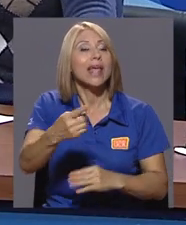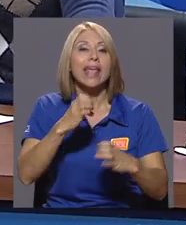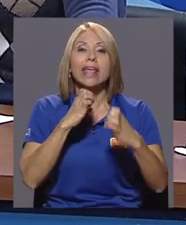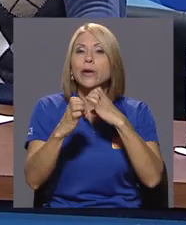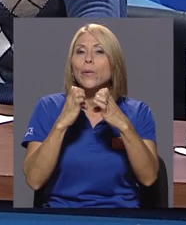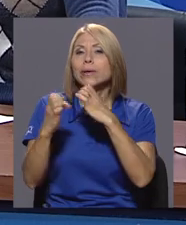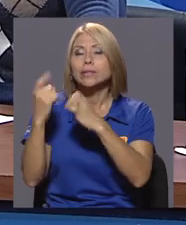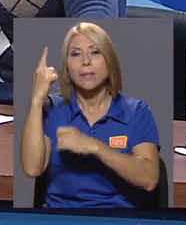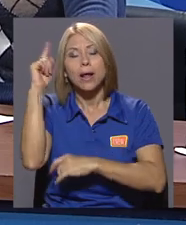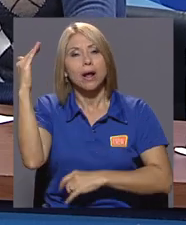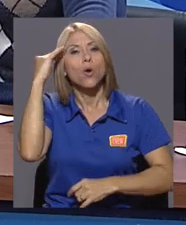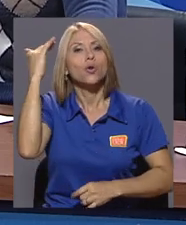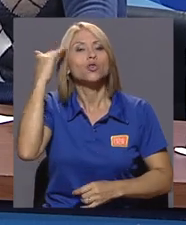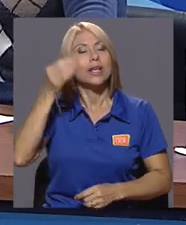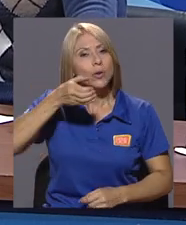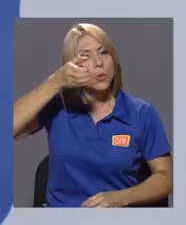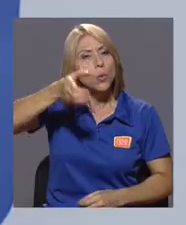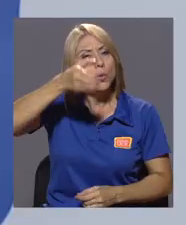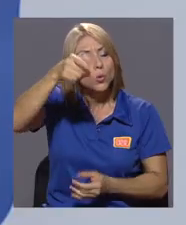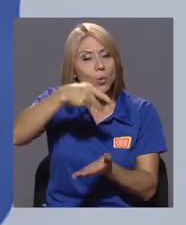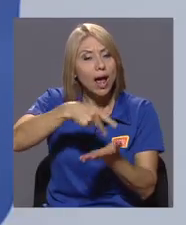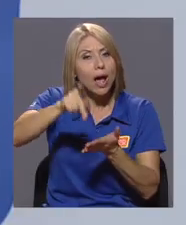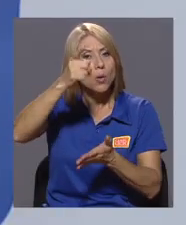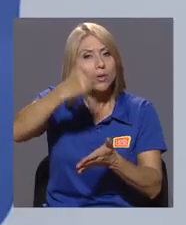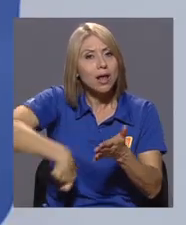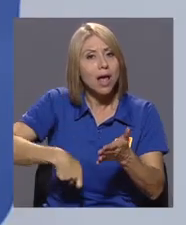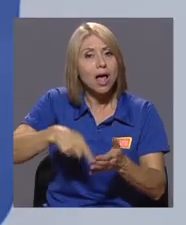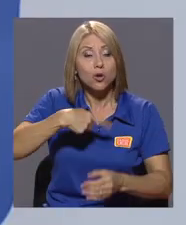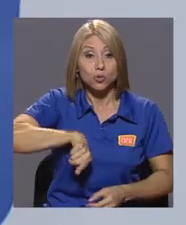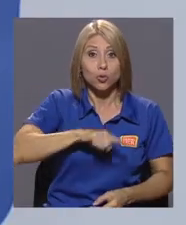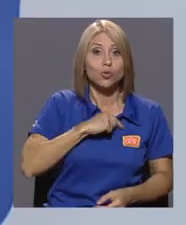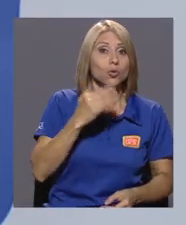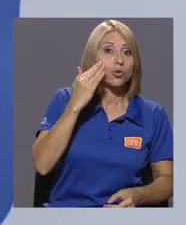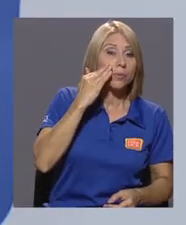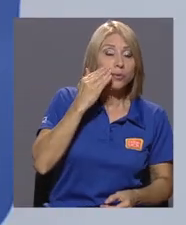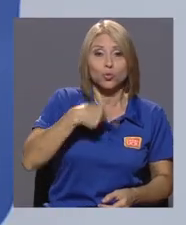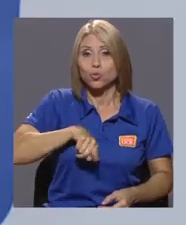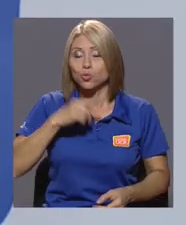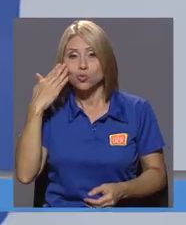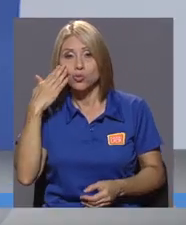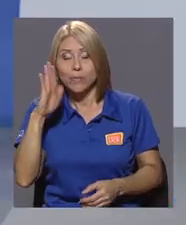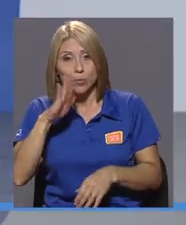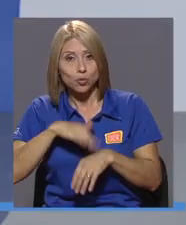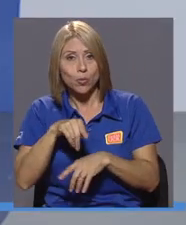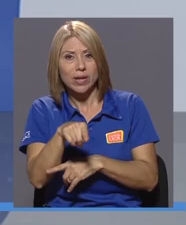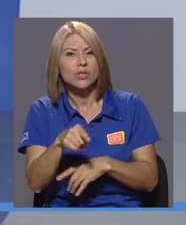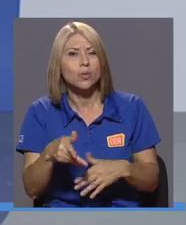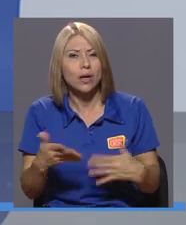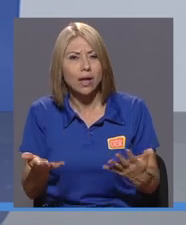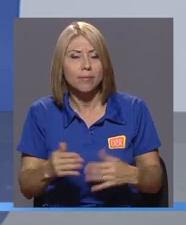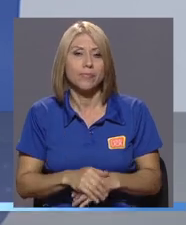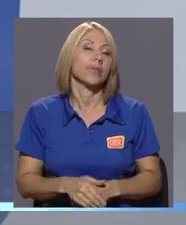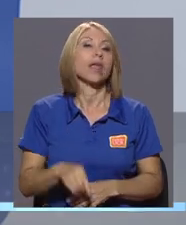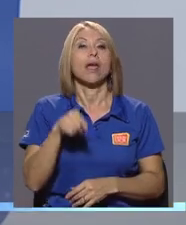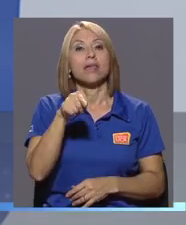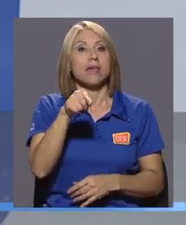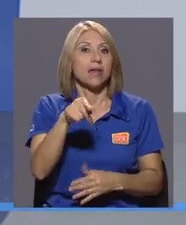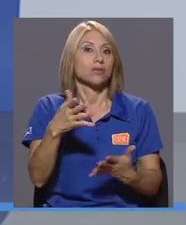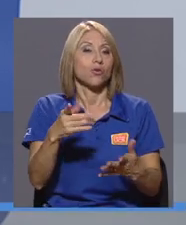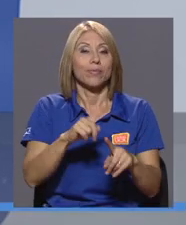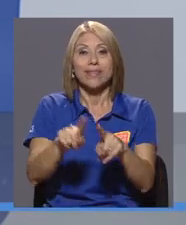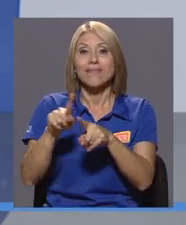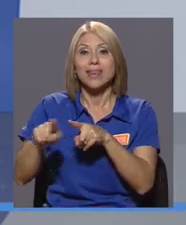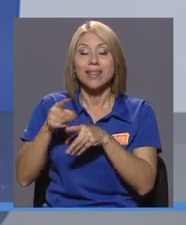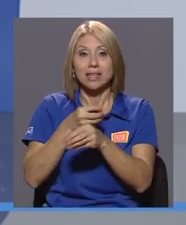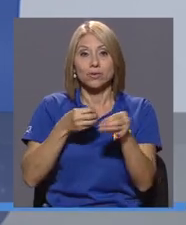para conocer la cultura tributaria que tanto conocemos y que tanto no conocemos sobre la cultura tributaria y eso las las